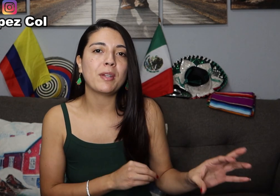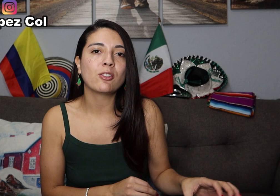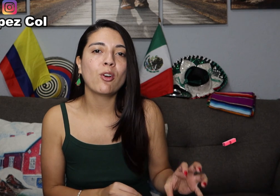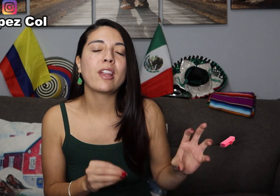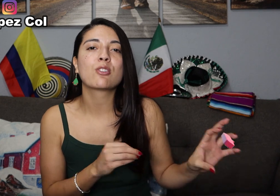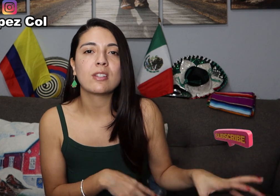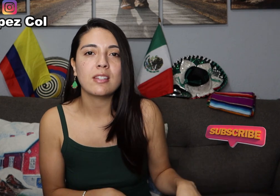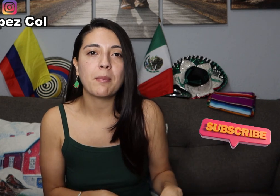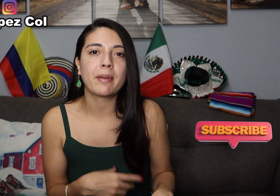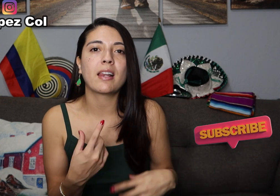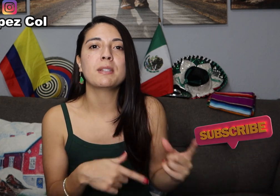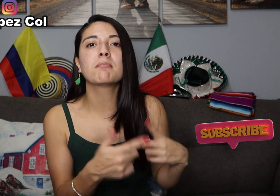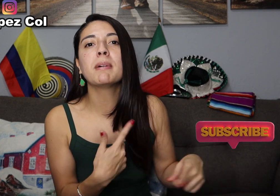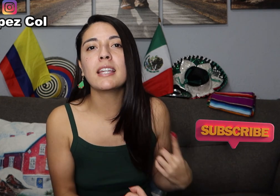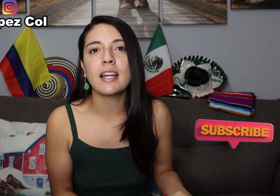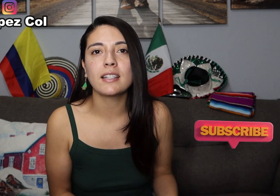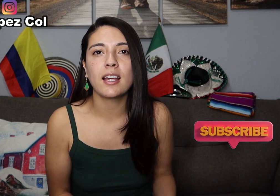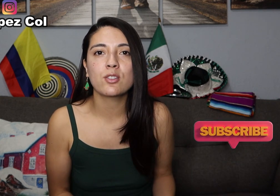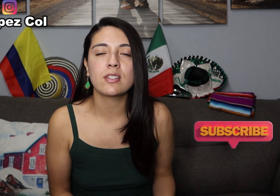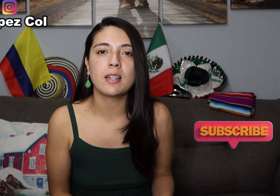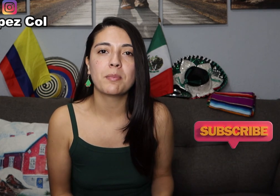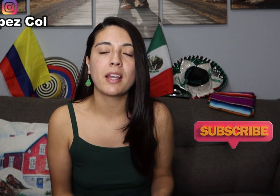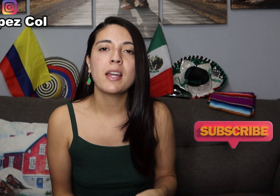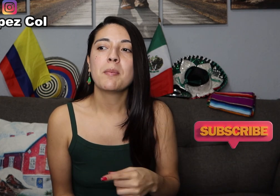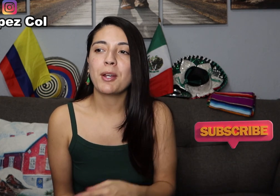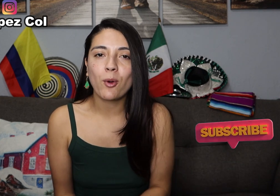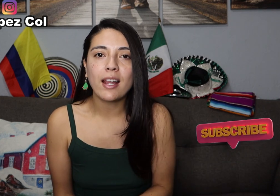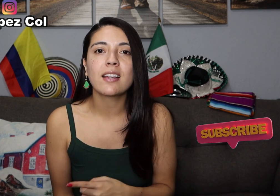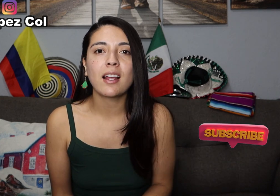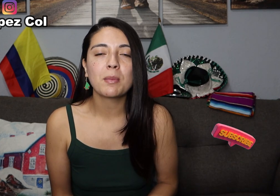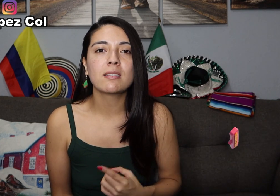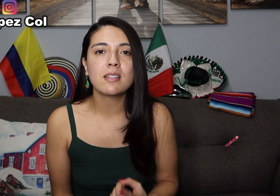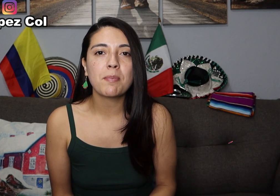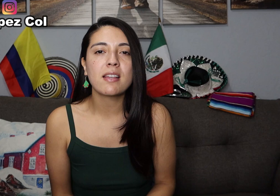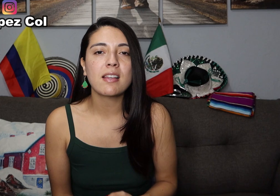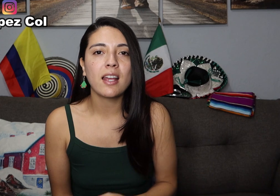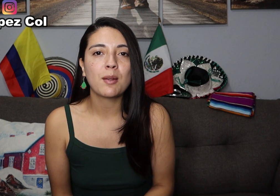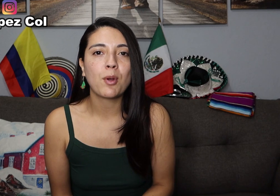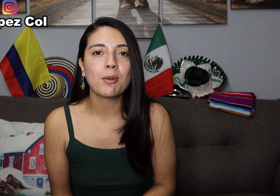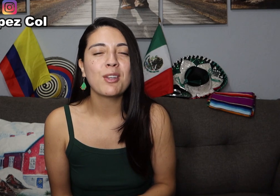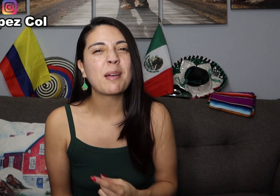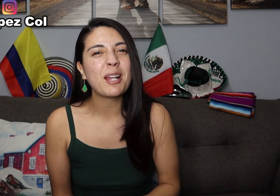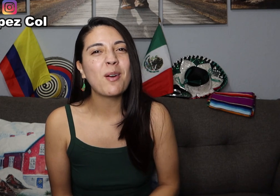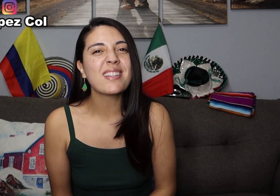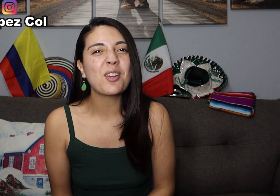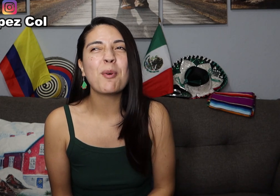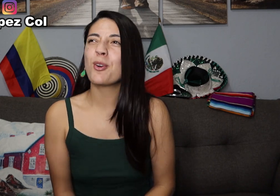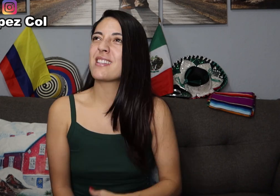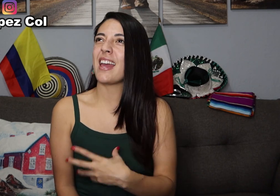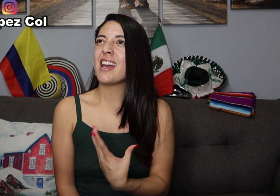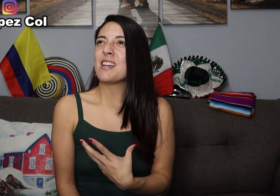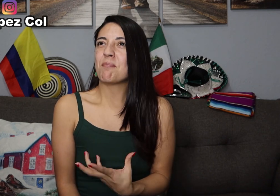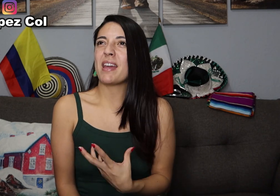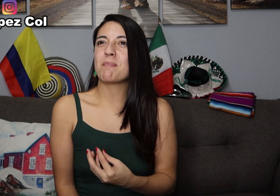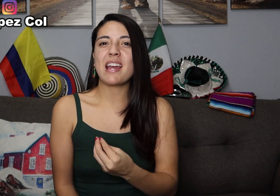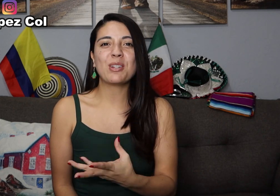para el grupito de los de siempre, de la misma maquinaria de los de siempre, pero él que realmente sí piensa en el pueblo, y también lo hace como con